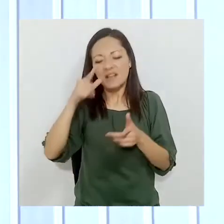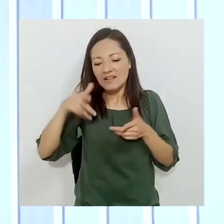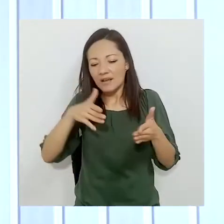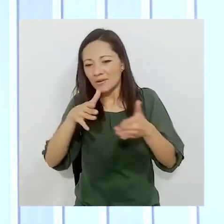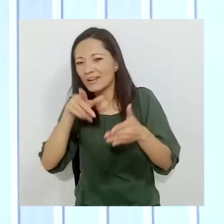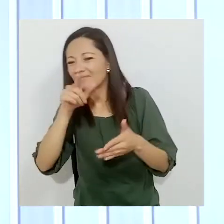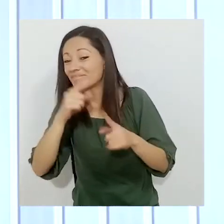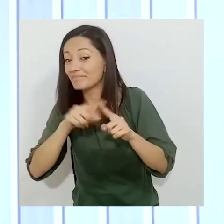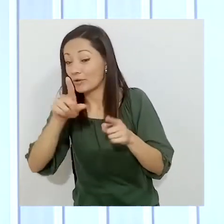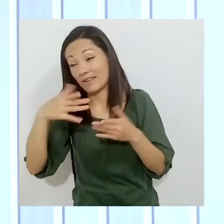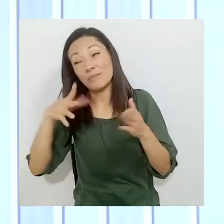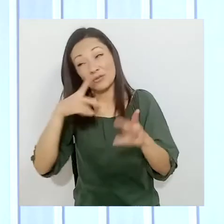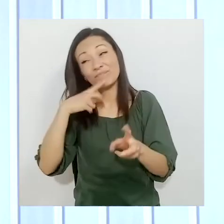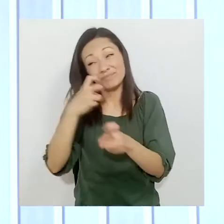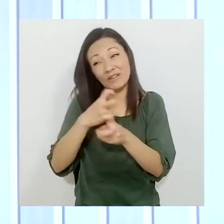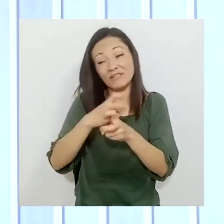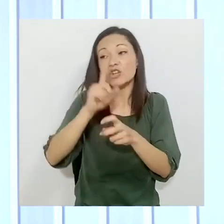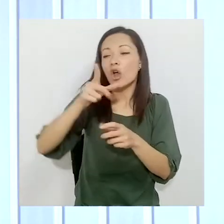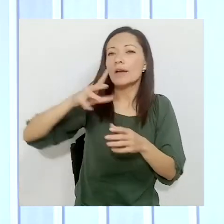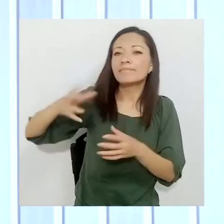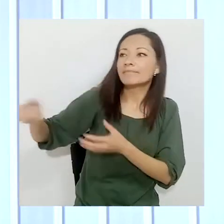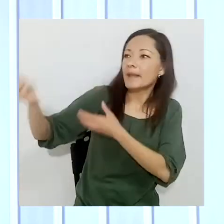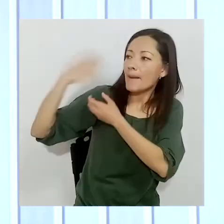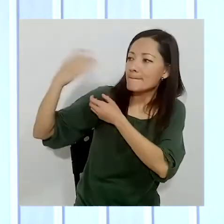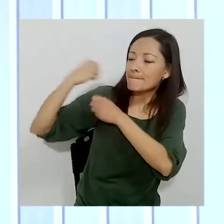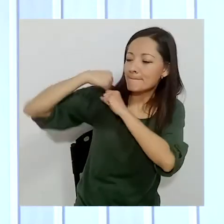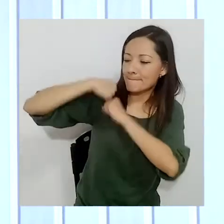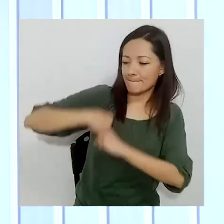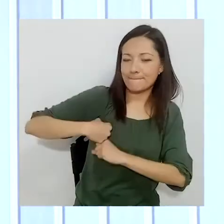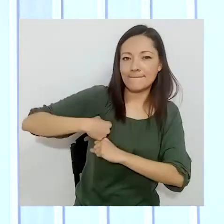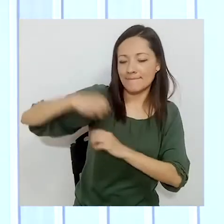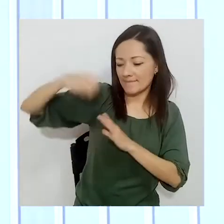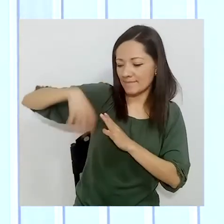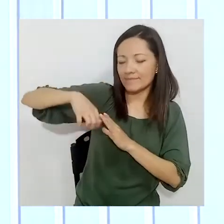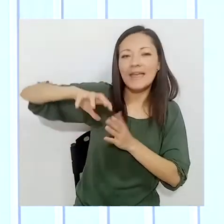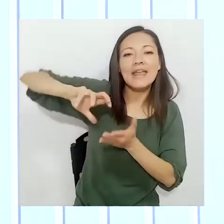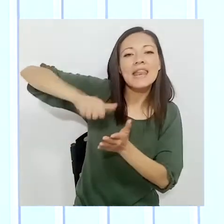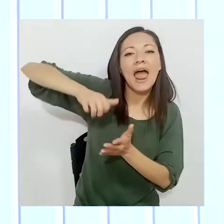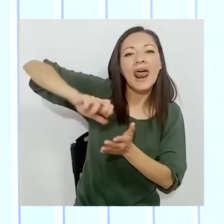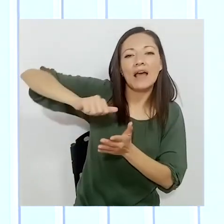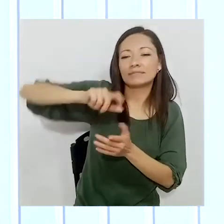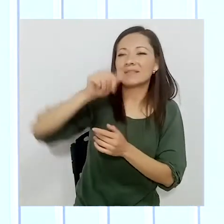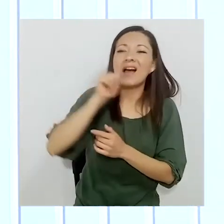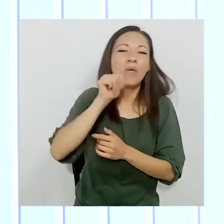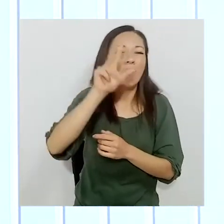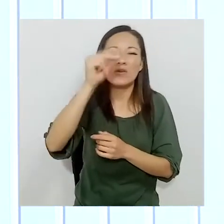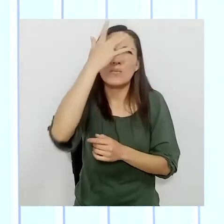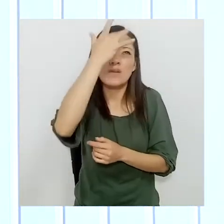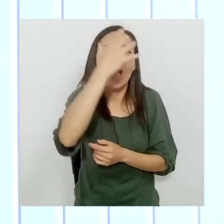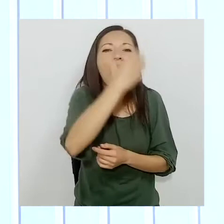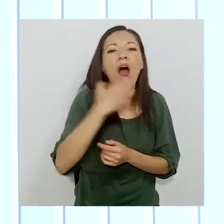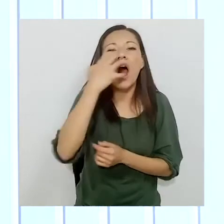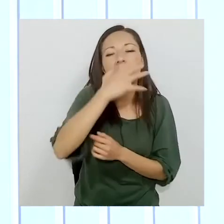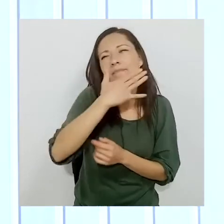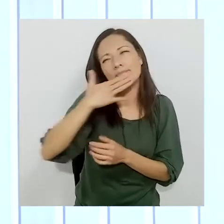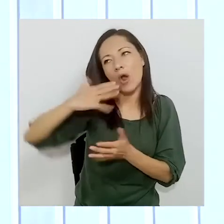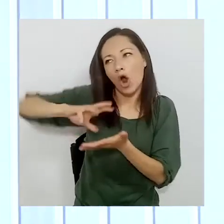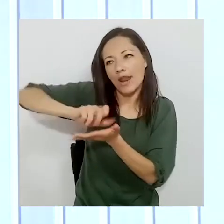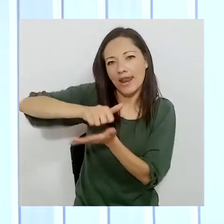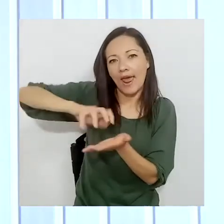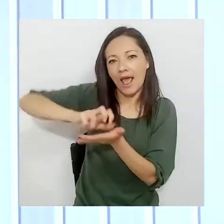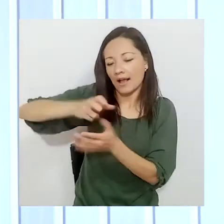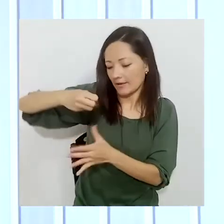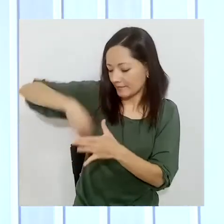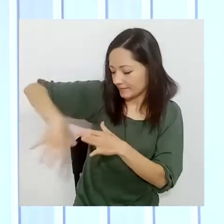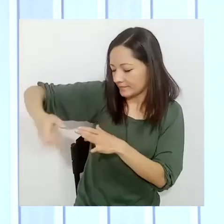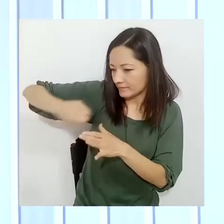pero este camino es duro. Vamos a llevar unas naranjas porque nos va a dar sed, pero no podemos llevar agua porque se calienta. Entonces vamos a llevar, y además nos quitan las botellas